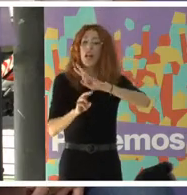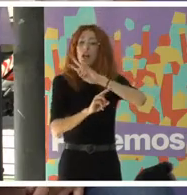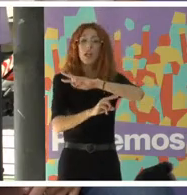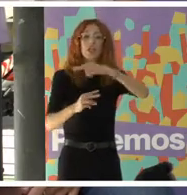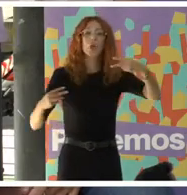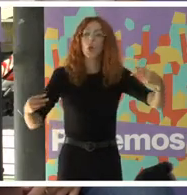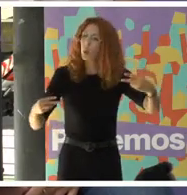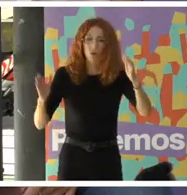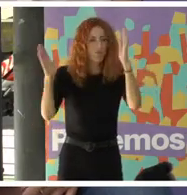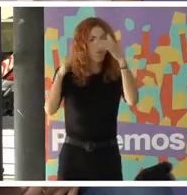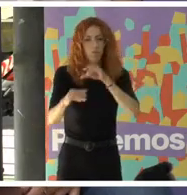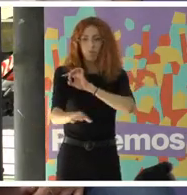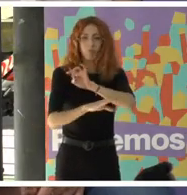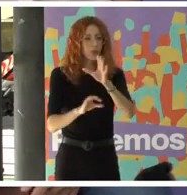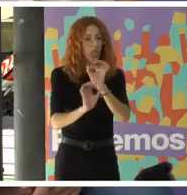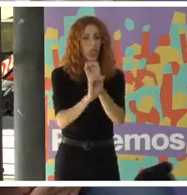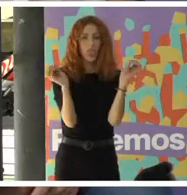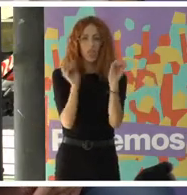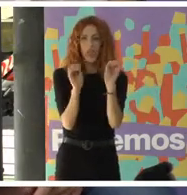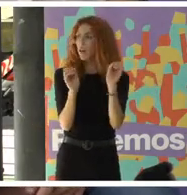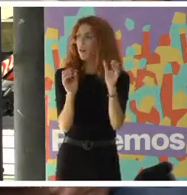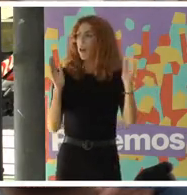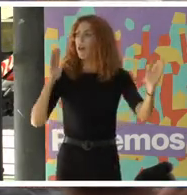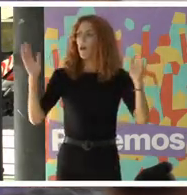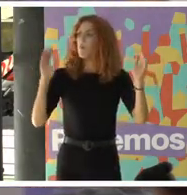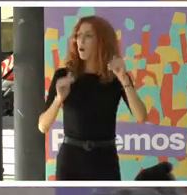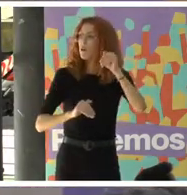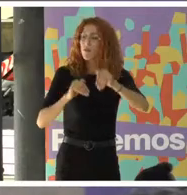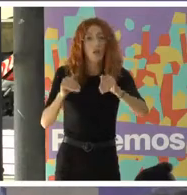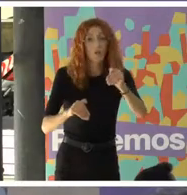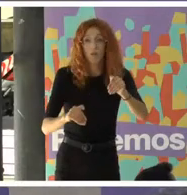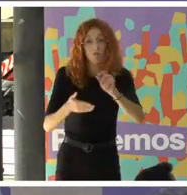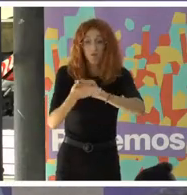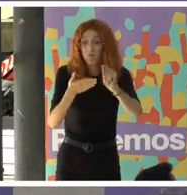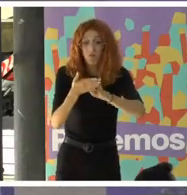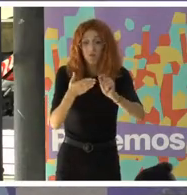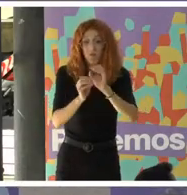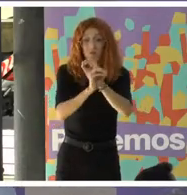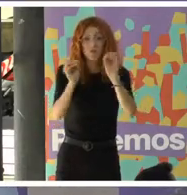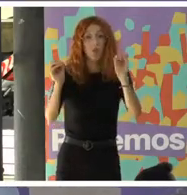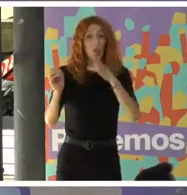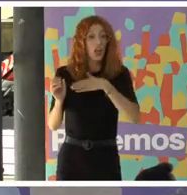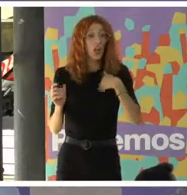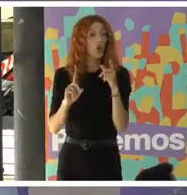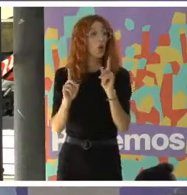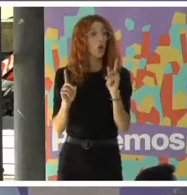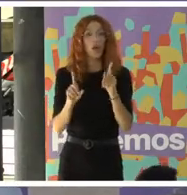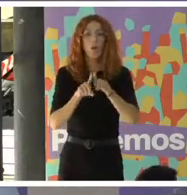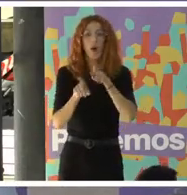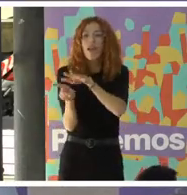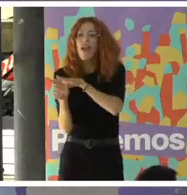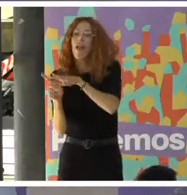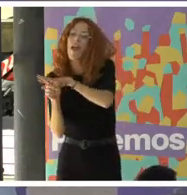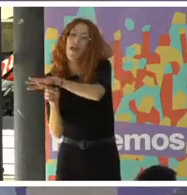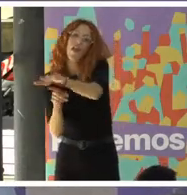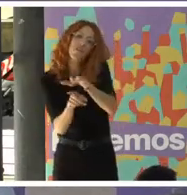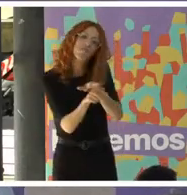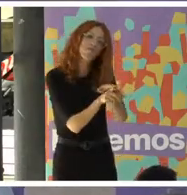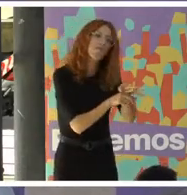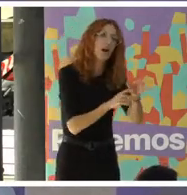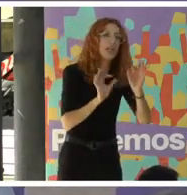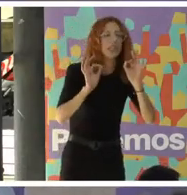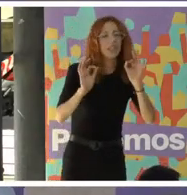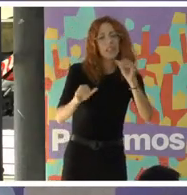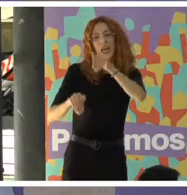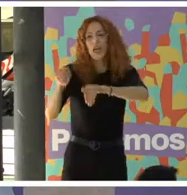Resoluciones. En época electoral no escriben resoluciones porque no quieren influir en las elecciones, no